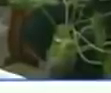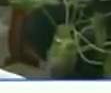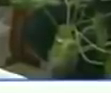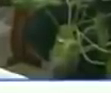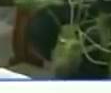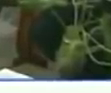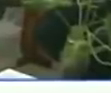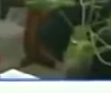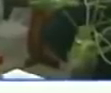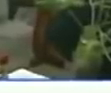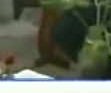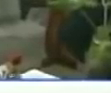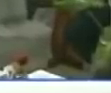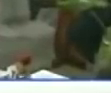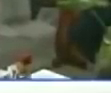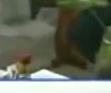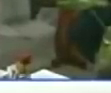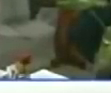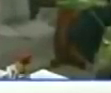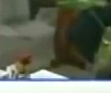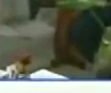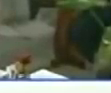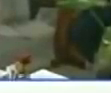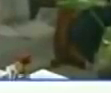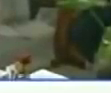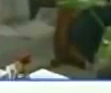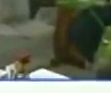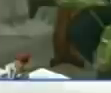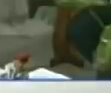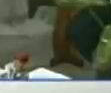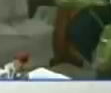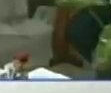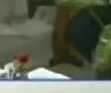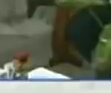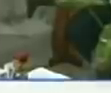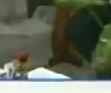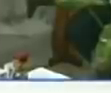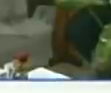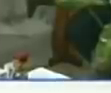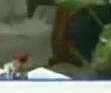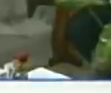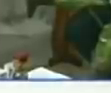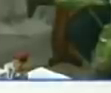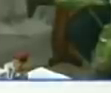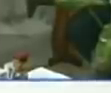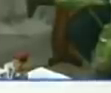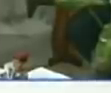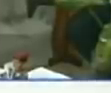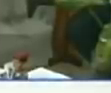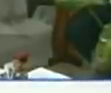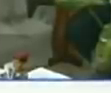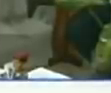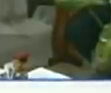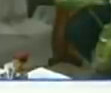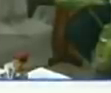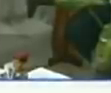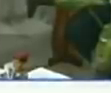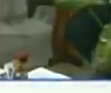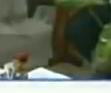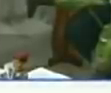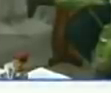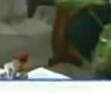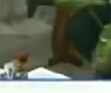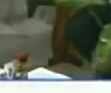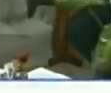14.296 hogares con urbanismo. Destacar que además en el punto y círculo se cuenta con base de misiones, con